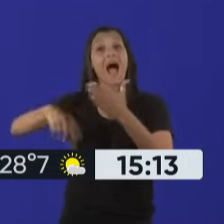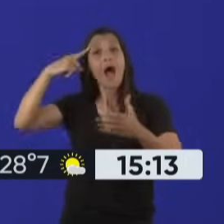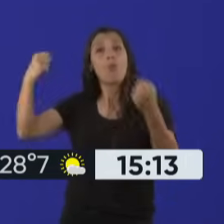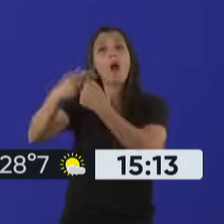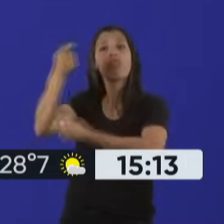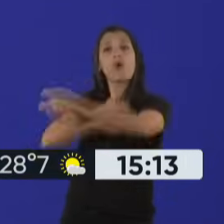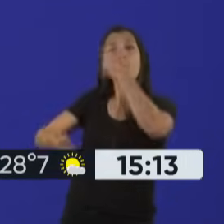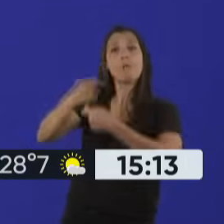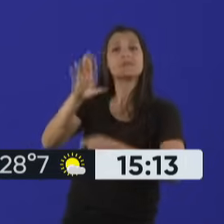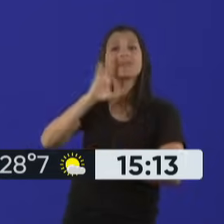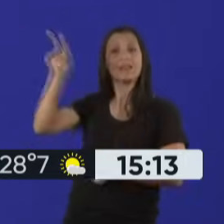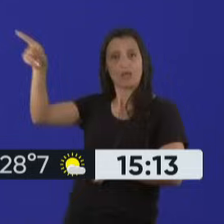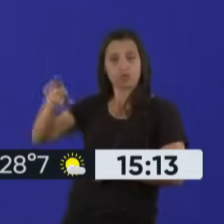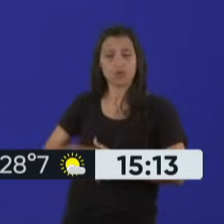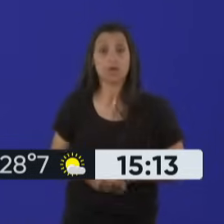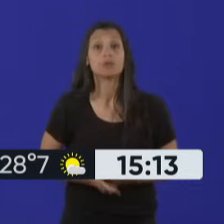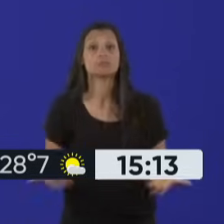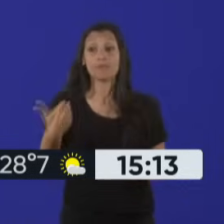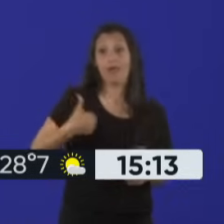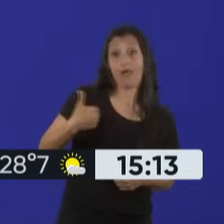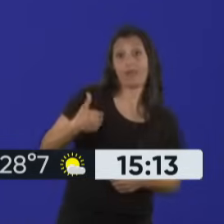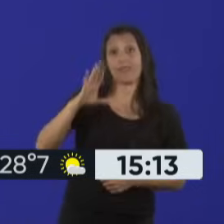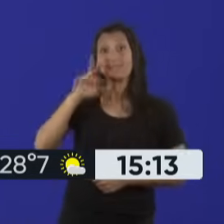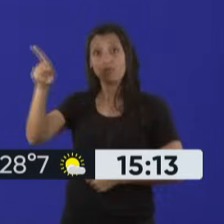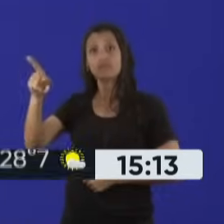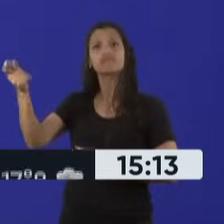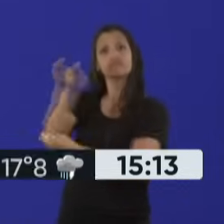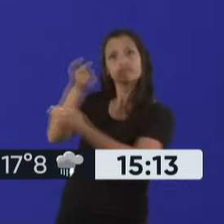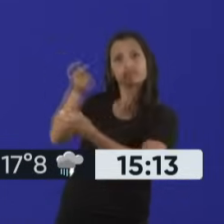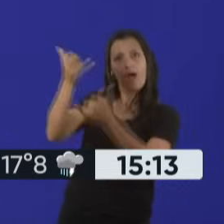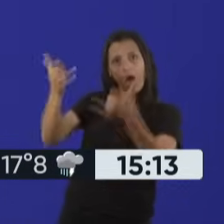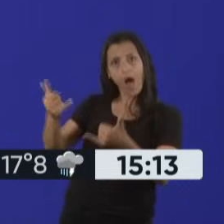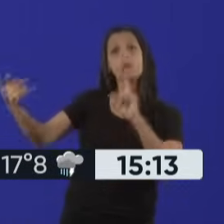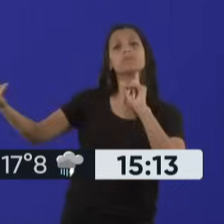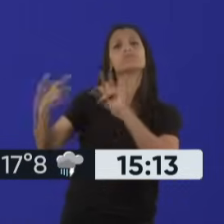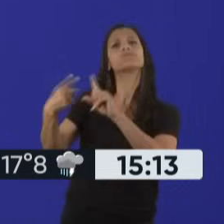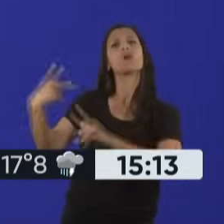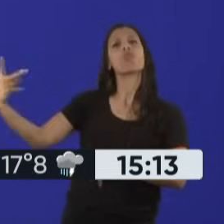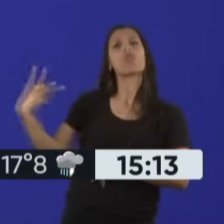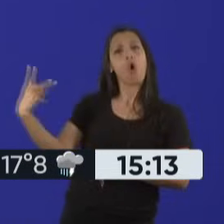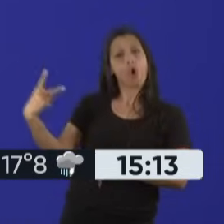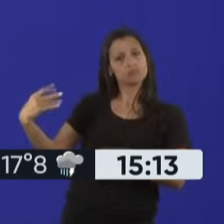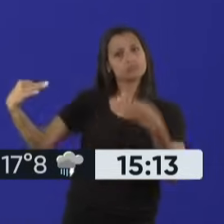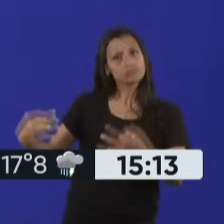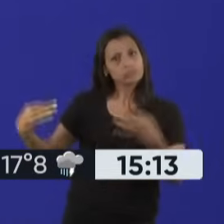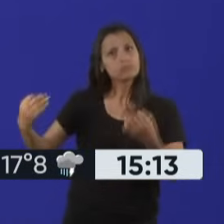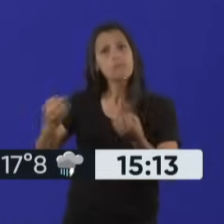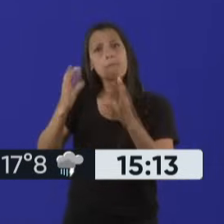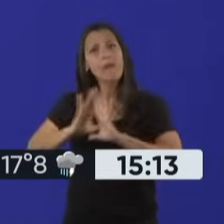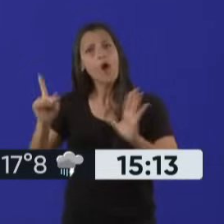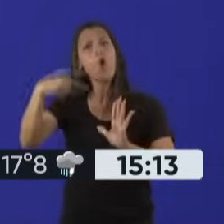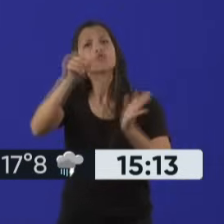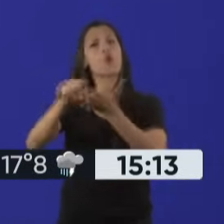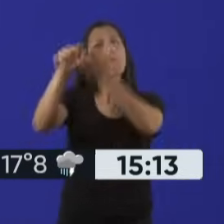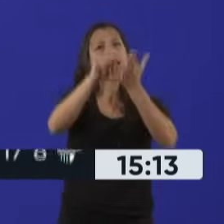Unidos, donde Argentina estaría teniendo un trato muchísimo mejor que el resto de los